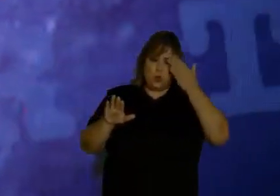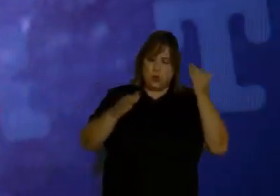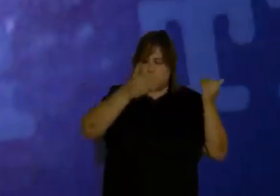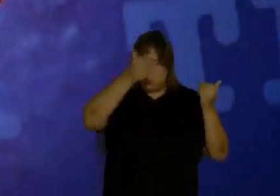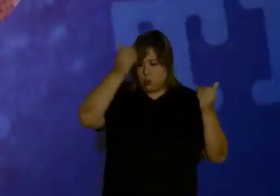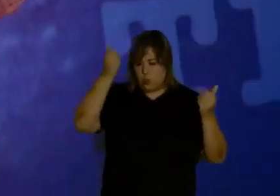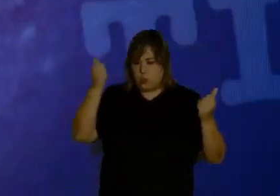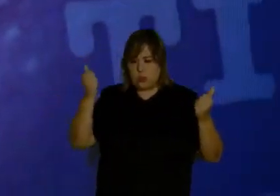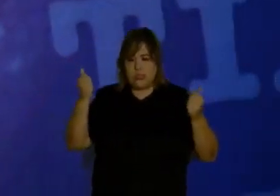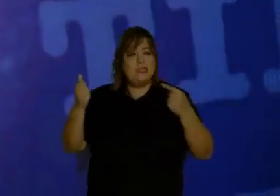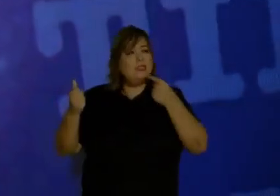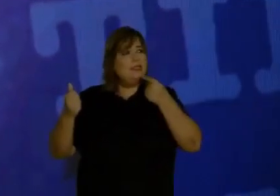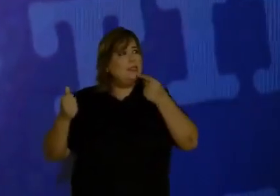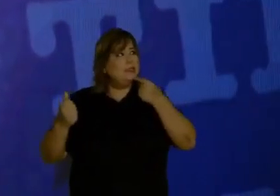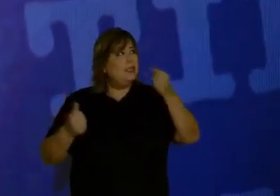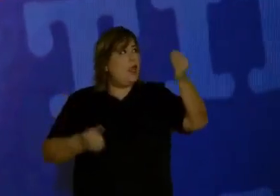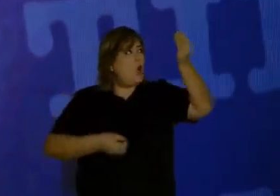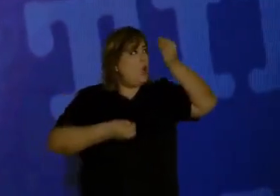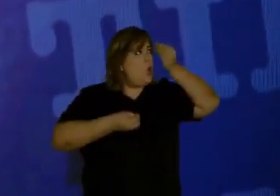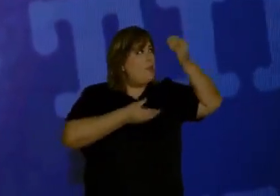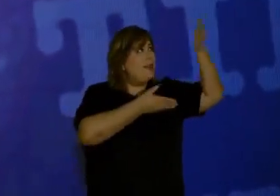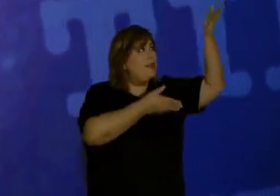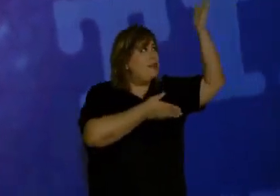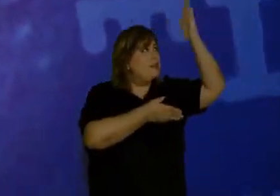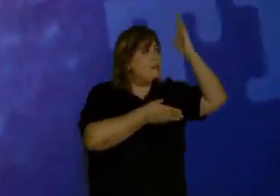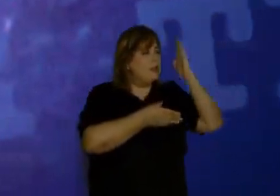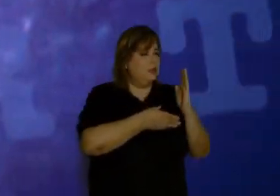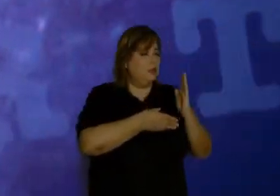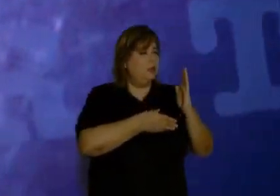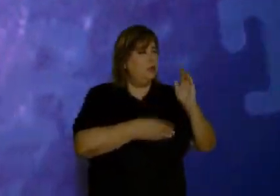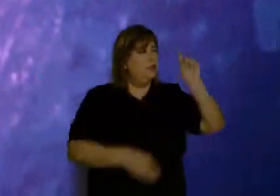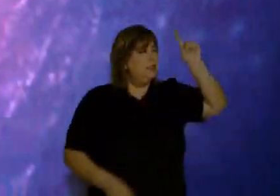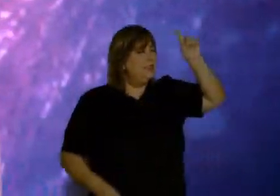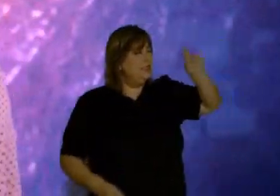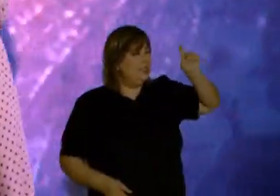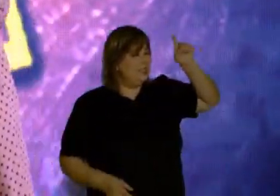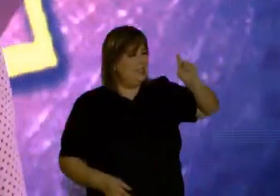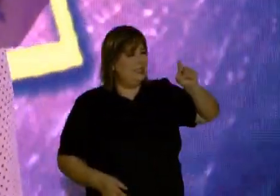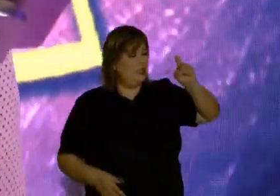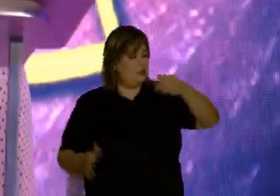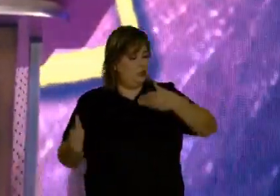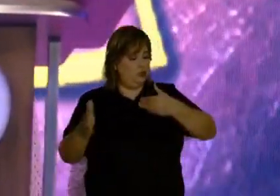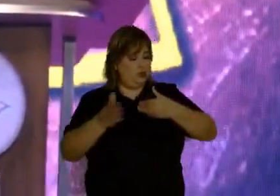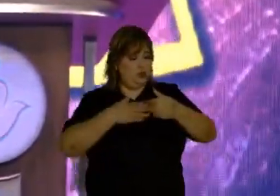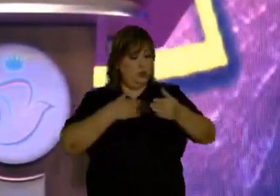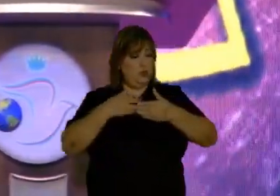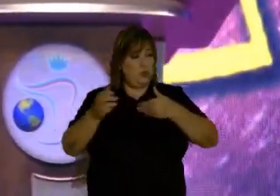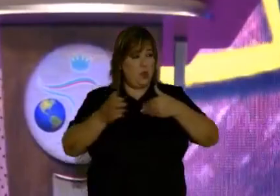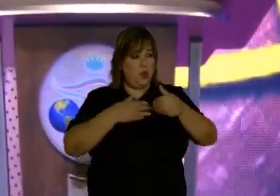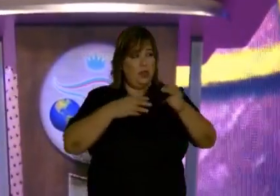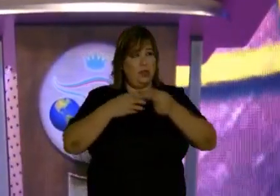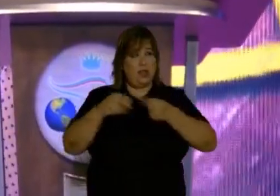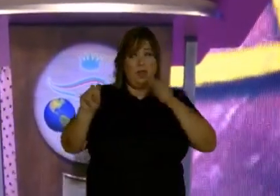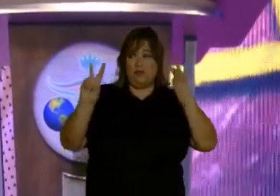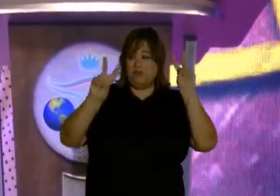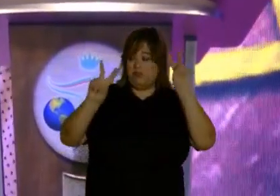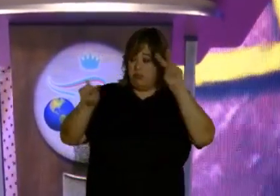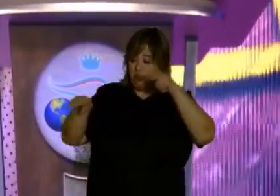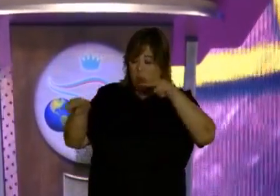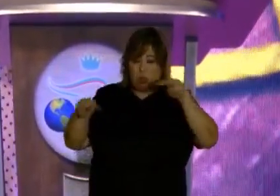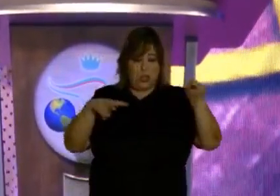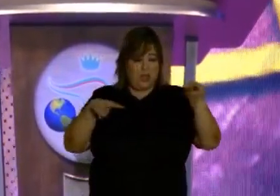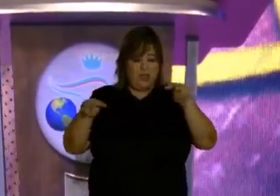ti, llévalo cautivo a la obediencia de Cristo. Es necesario que por encima de lo que nos rodea, que por encima de lo que